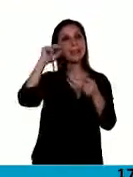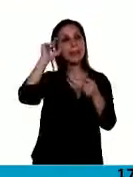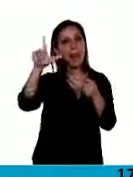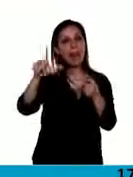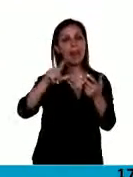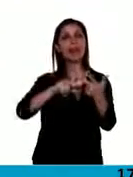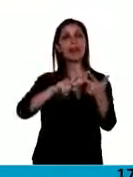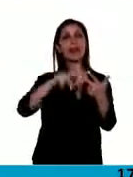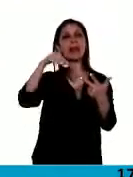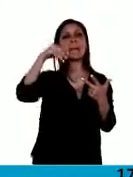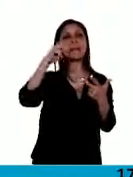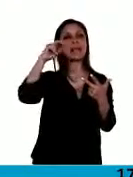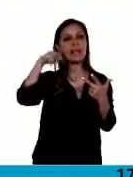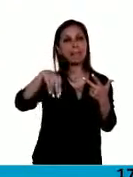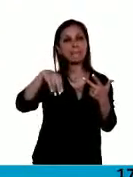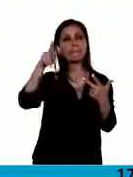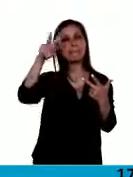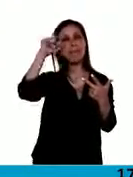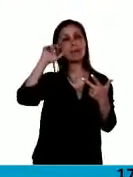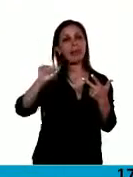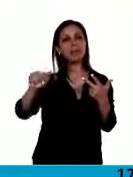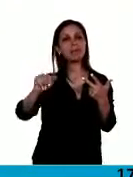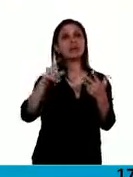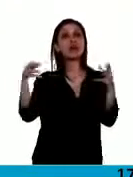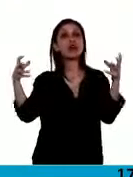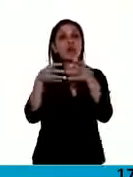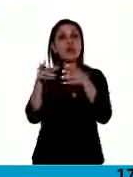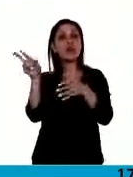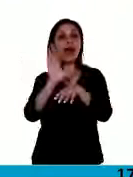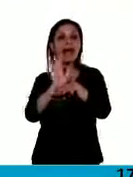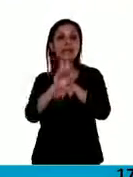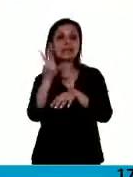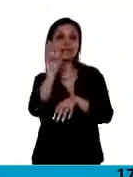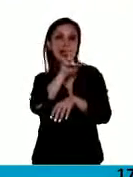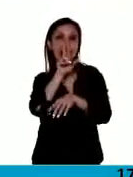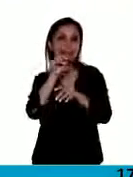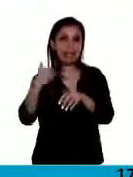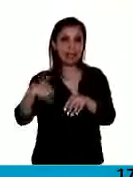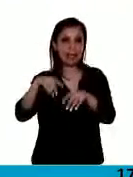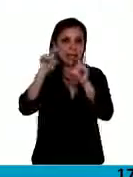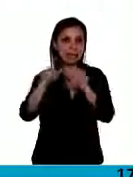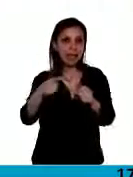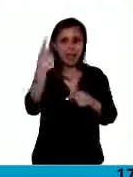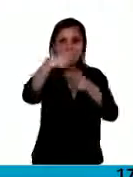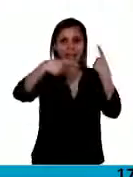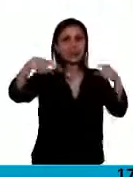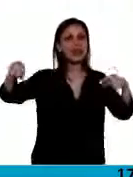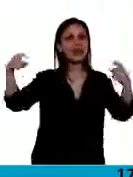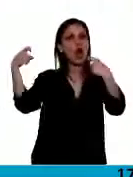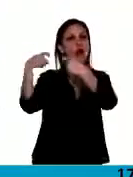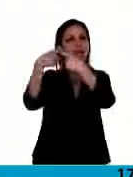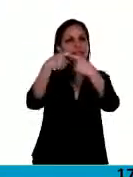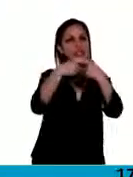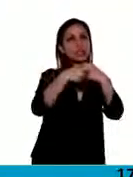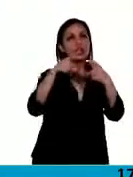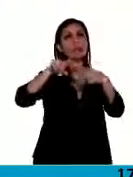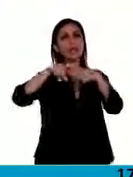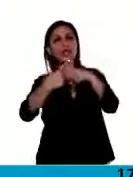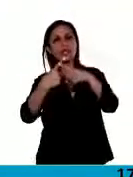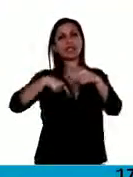Bregman, Juan Grabois, de actrices argentinas y de numerosas organizaciones sociales,